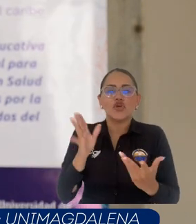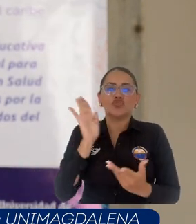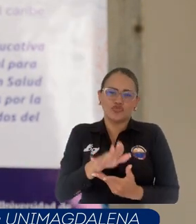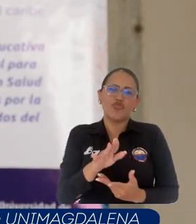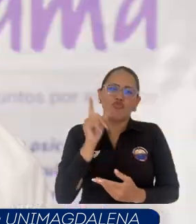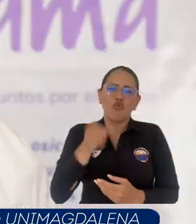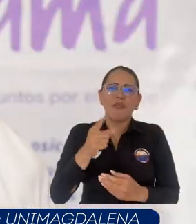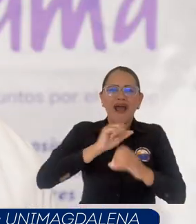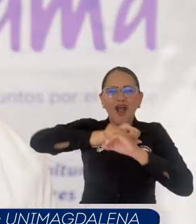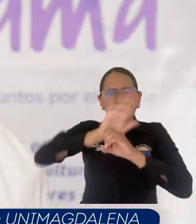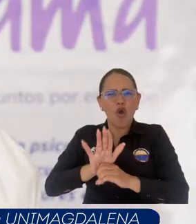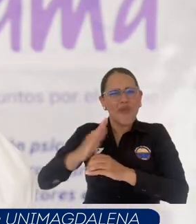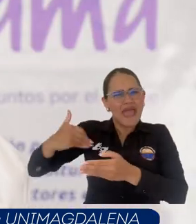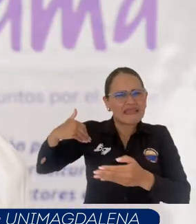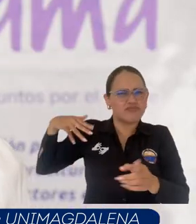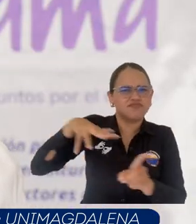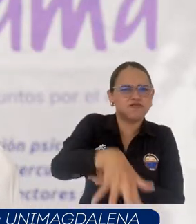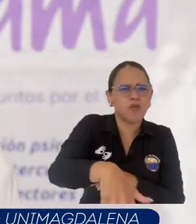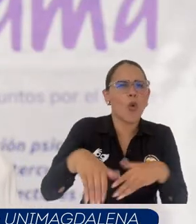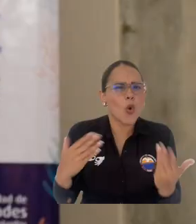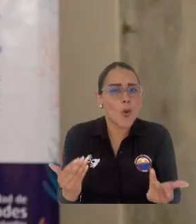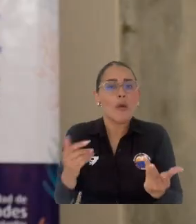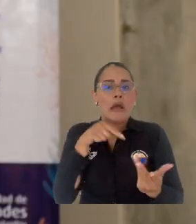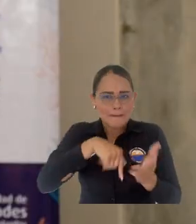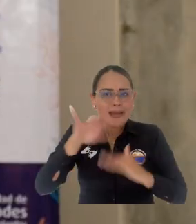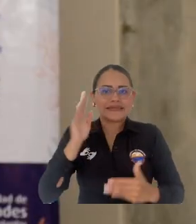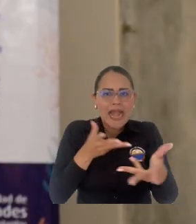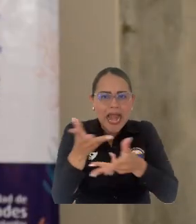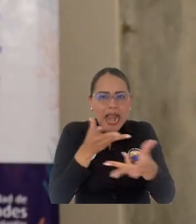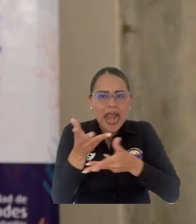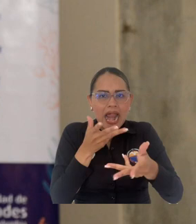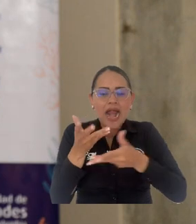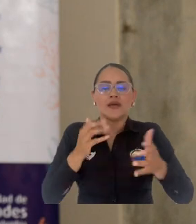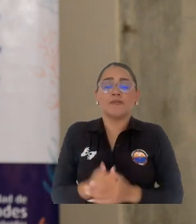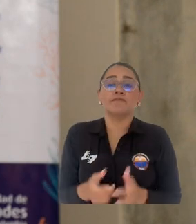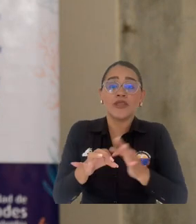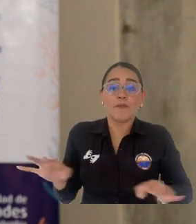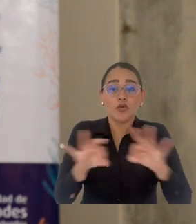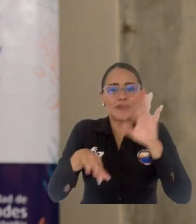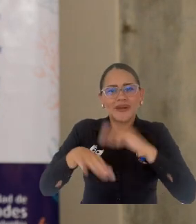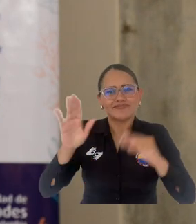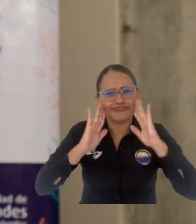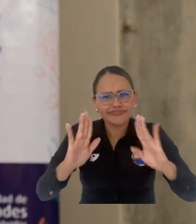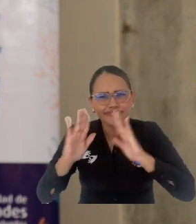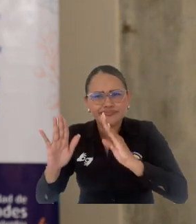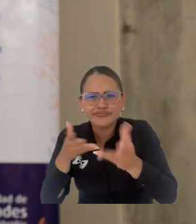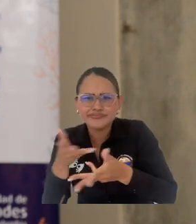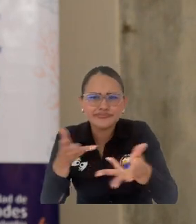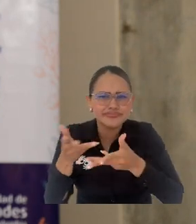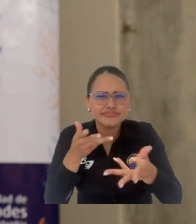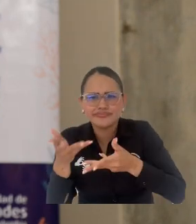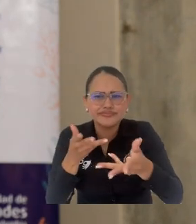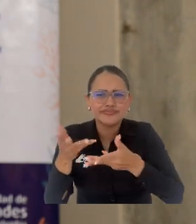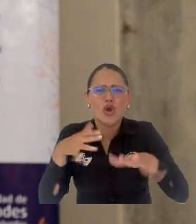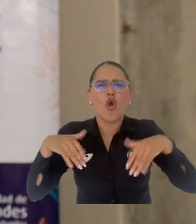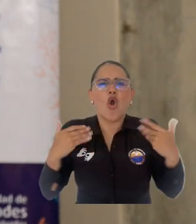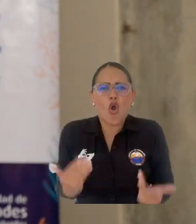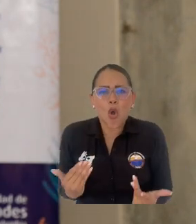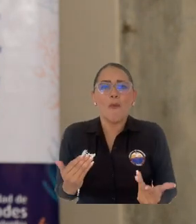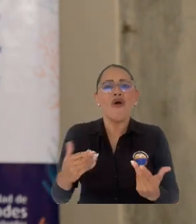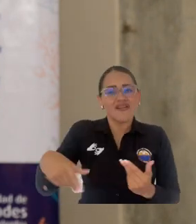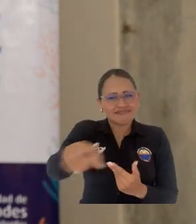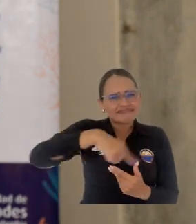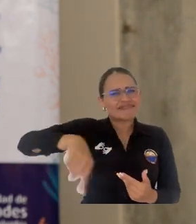por supuesto, con las secuelas que han quedado de la pandemia. Saber que se puede atender o de pronto tener una